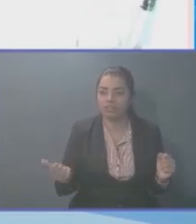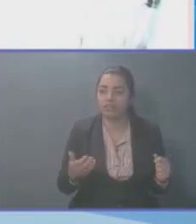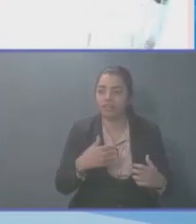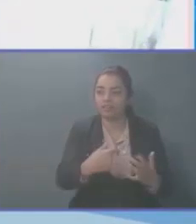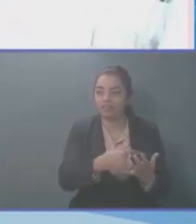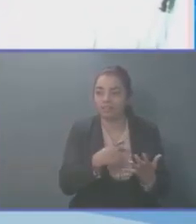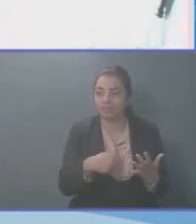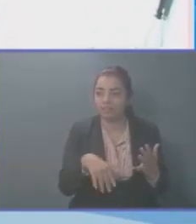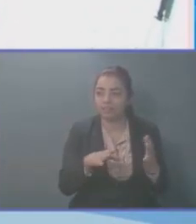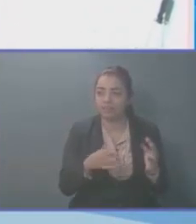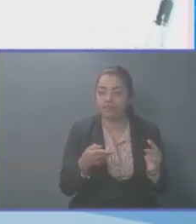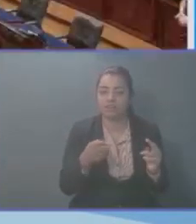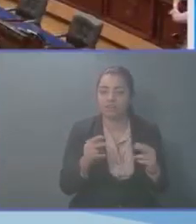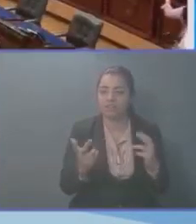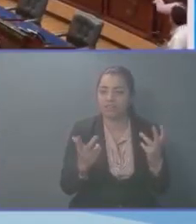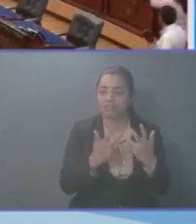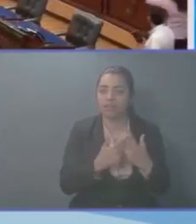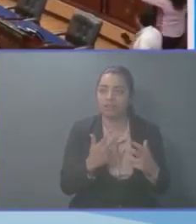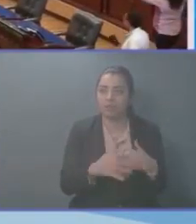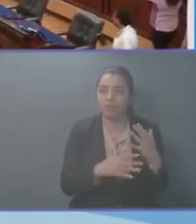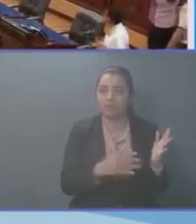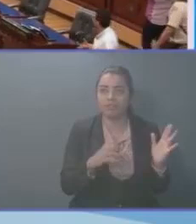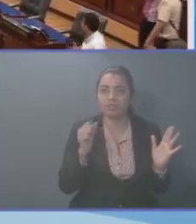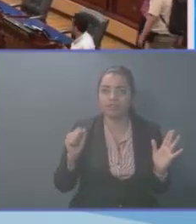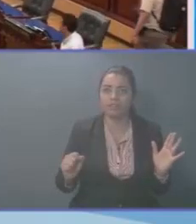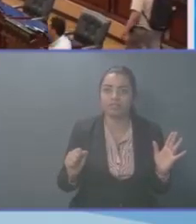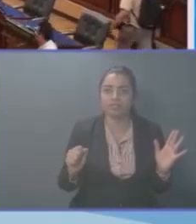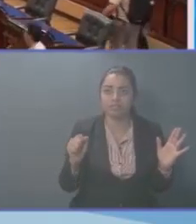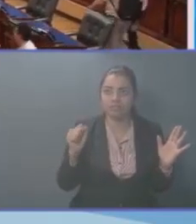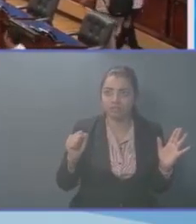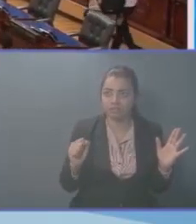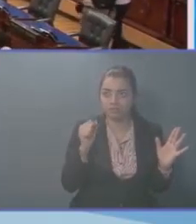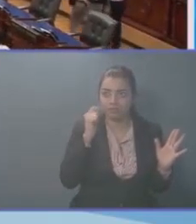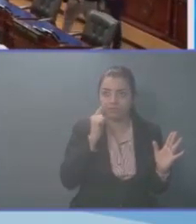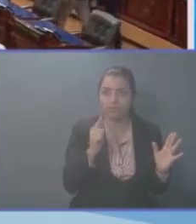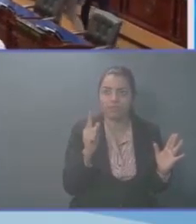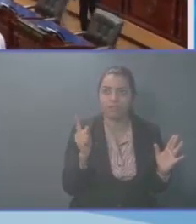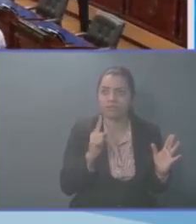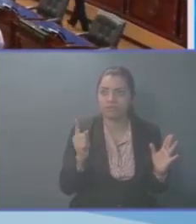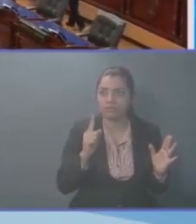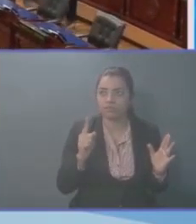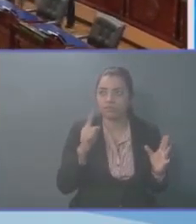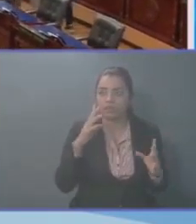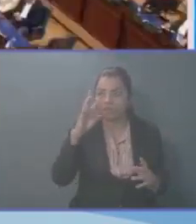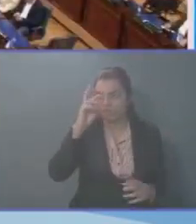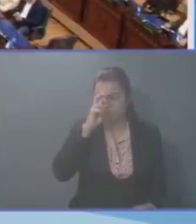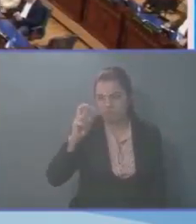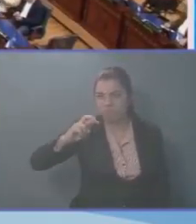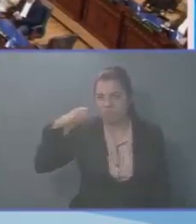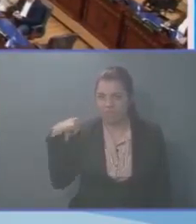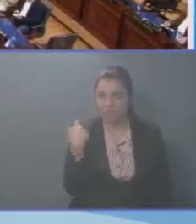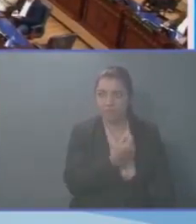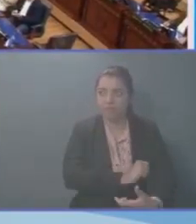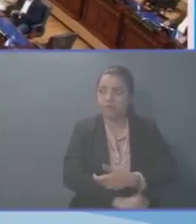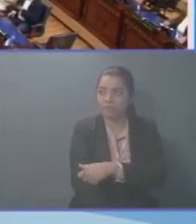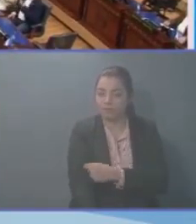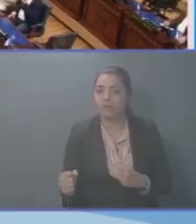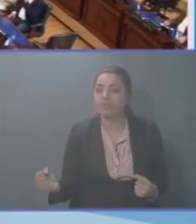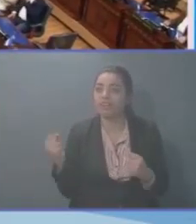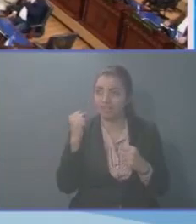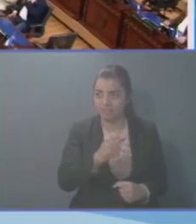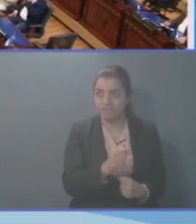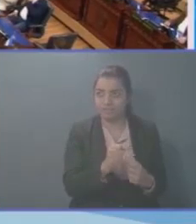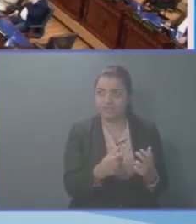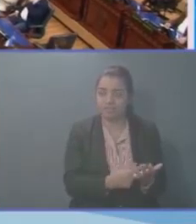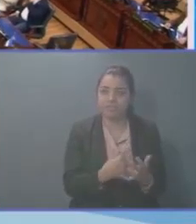pero encontrar los puntos comunes, y es lo que se debe fortalecer, no utilizar la matonería para tratar de cumplir un